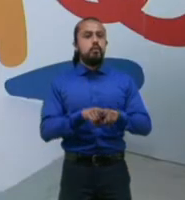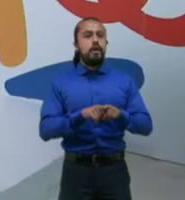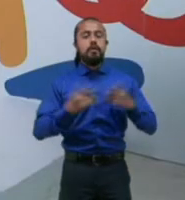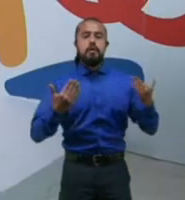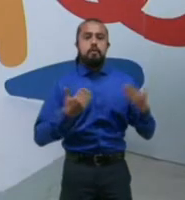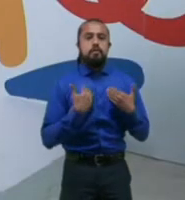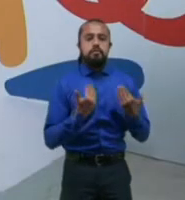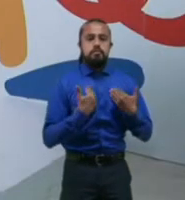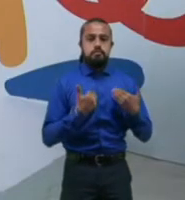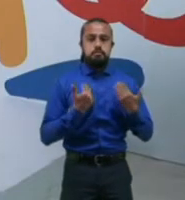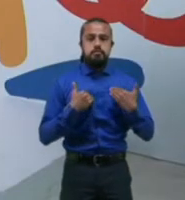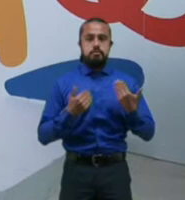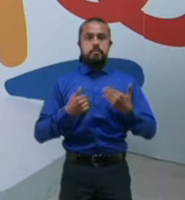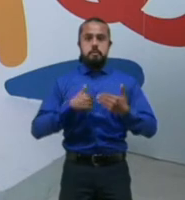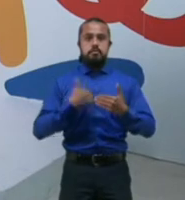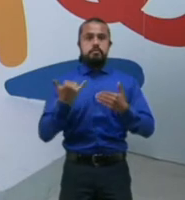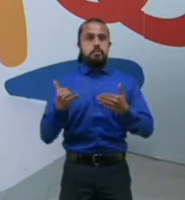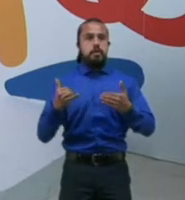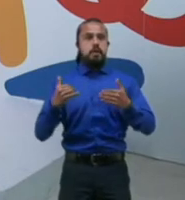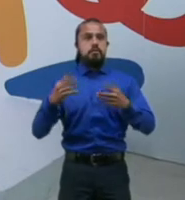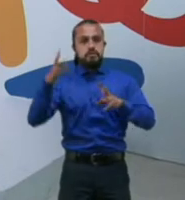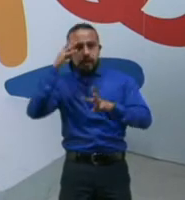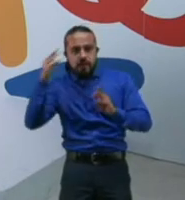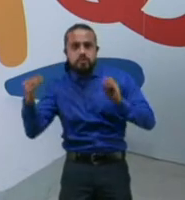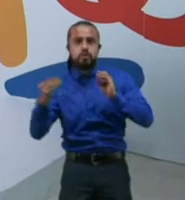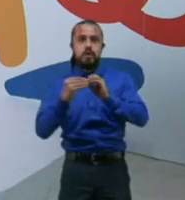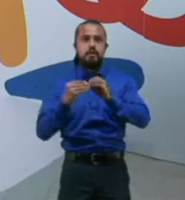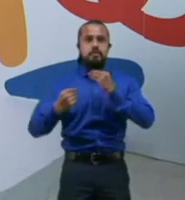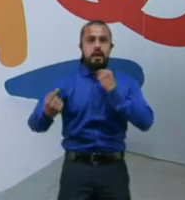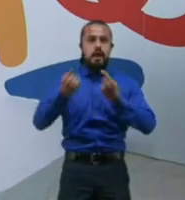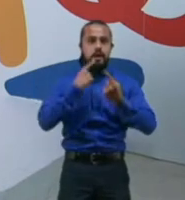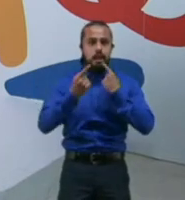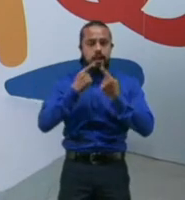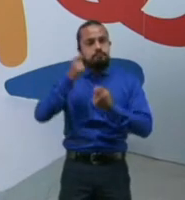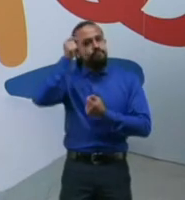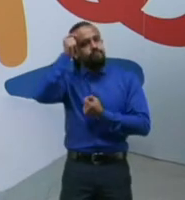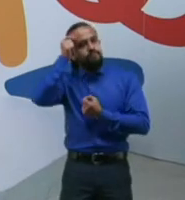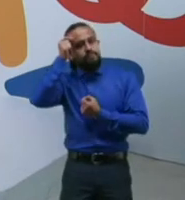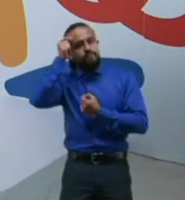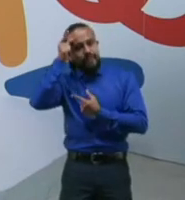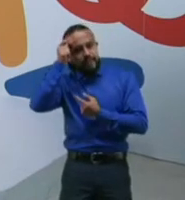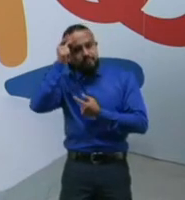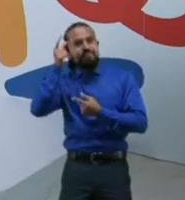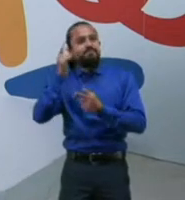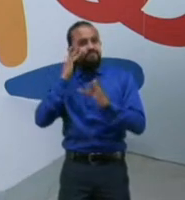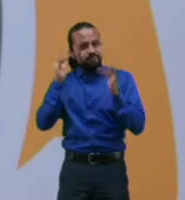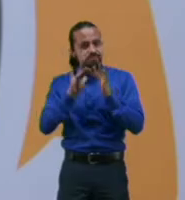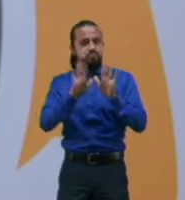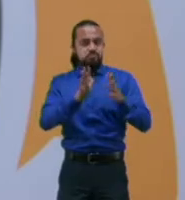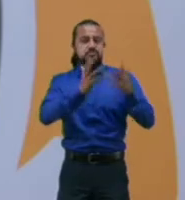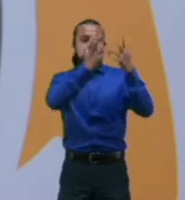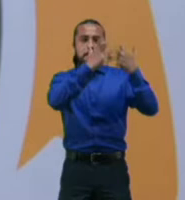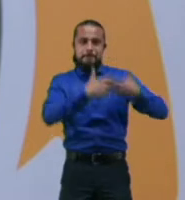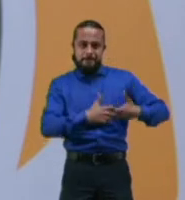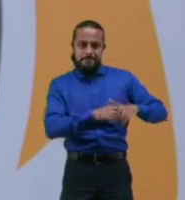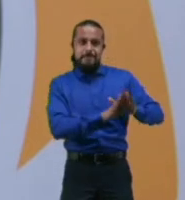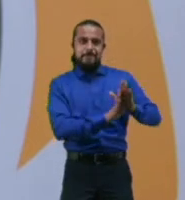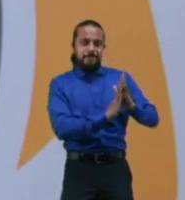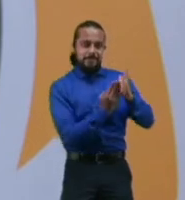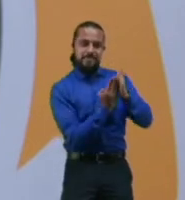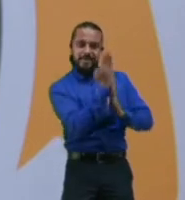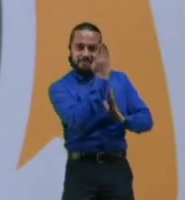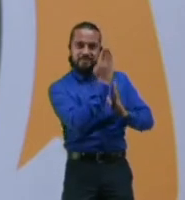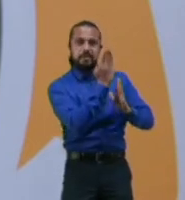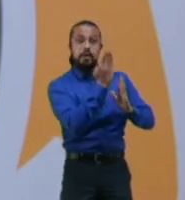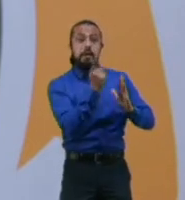de poder suscribir el memorando de entendimiento donde reafirmamos tanto el